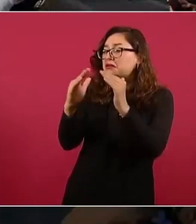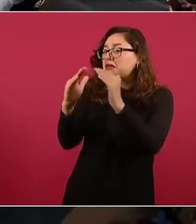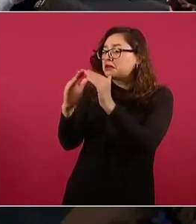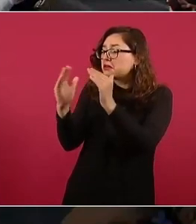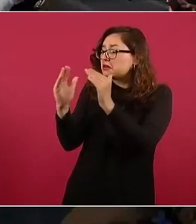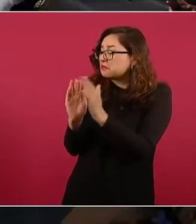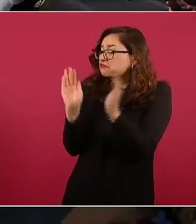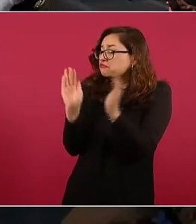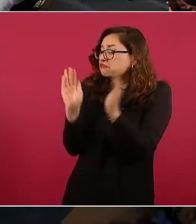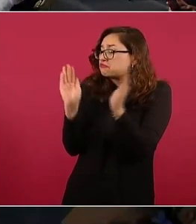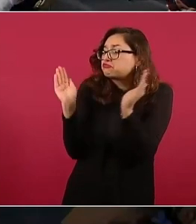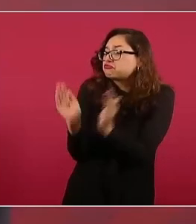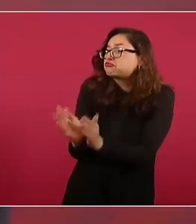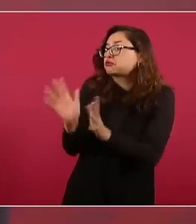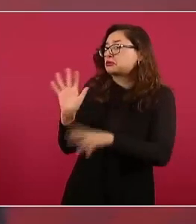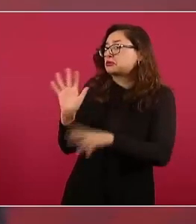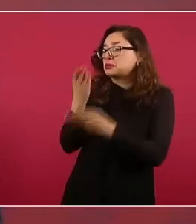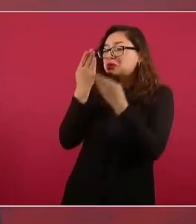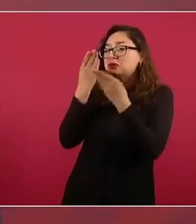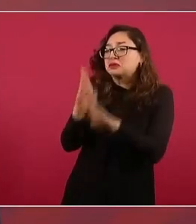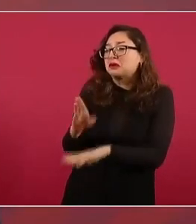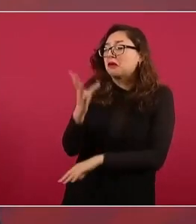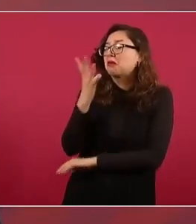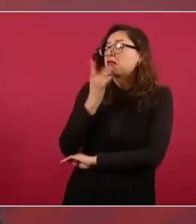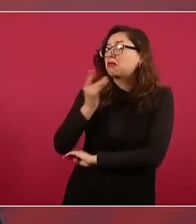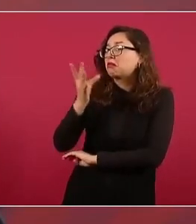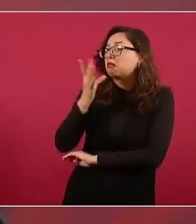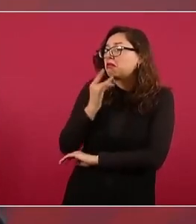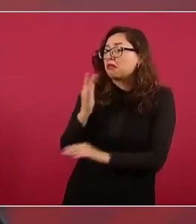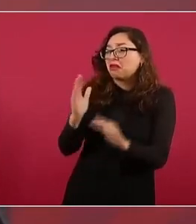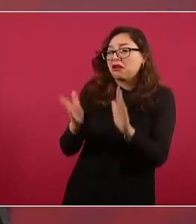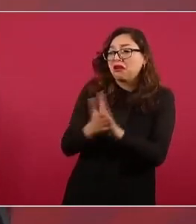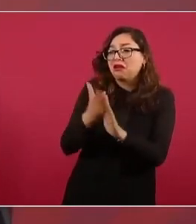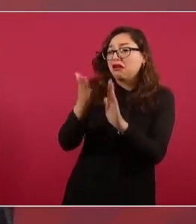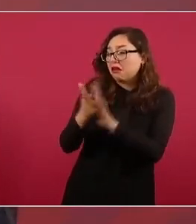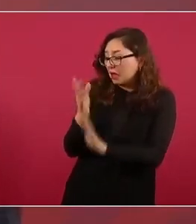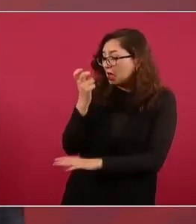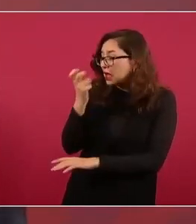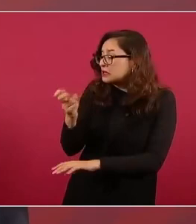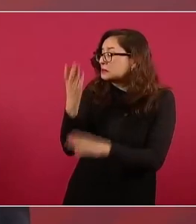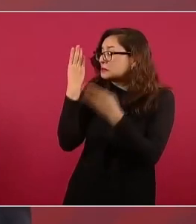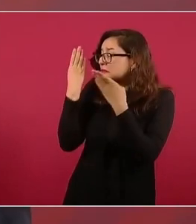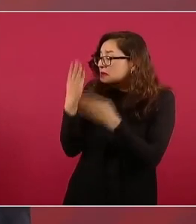referencia a la construcción de las sucursales del Banco del Bienestar.